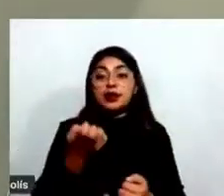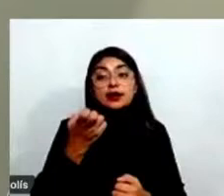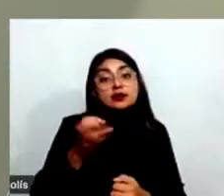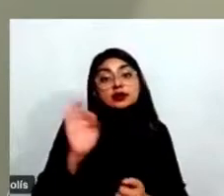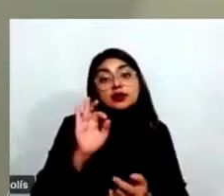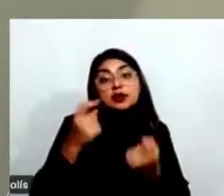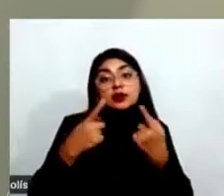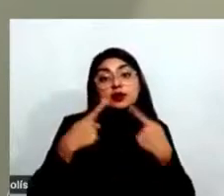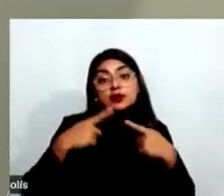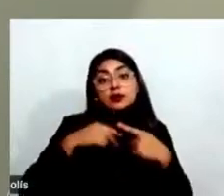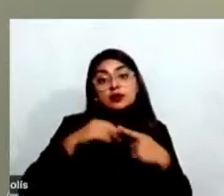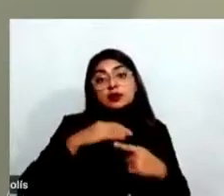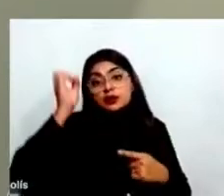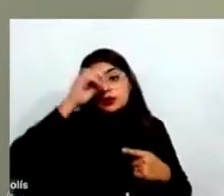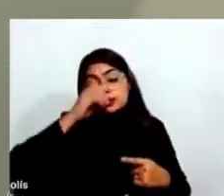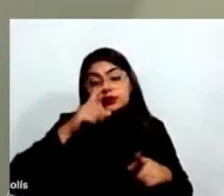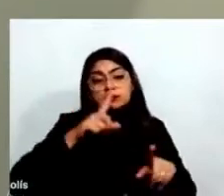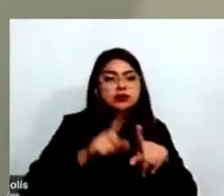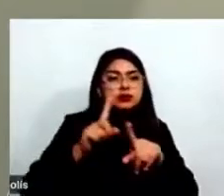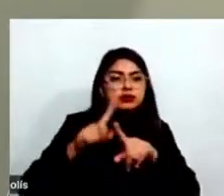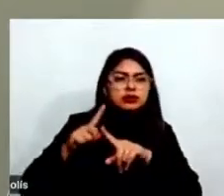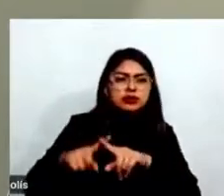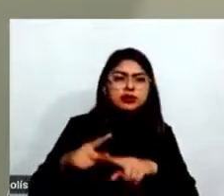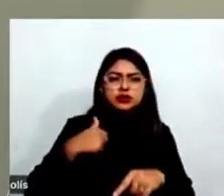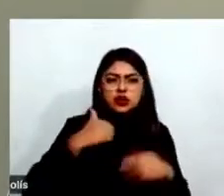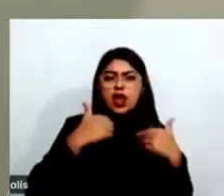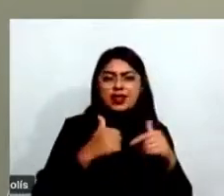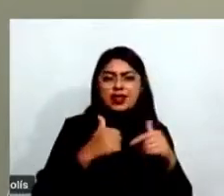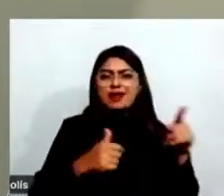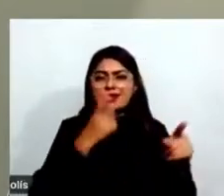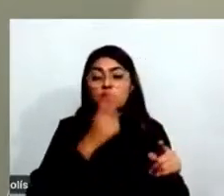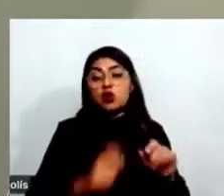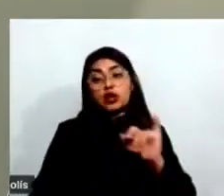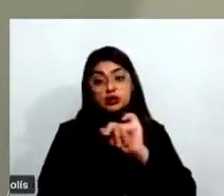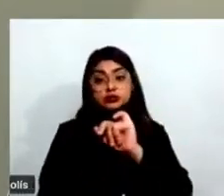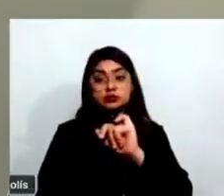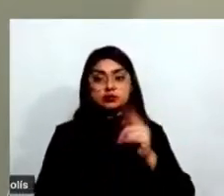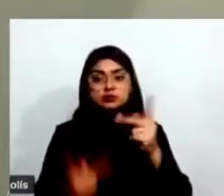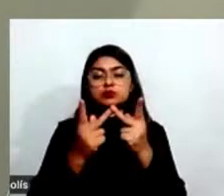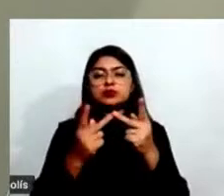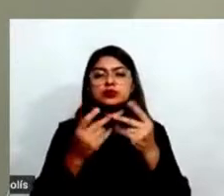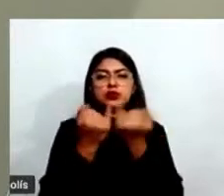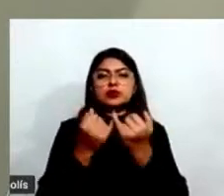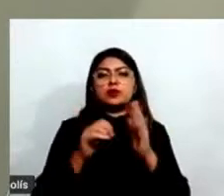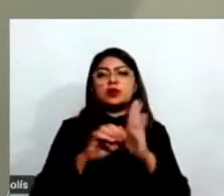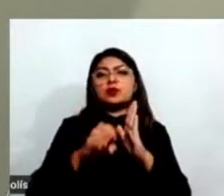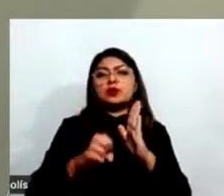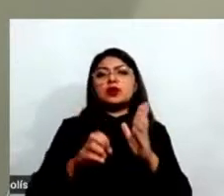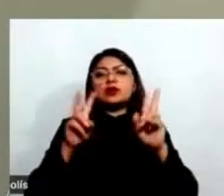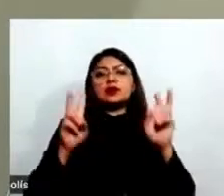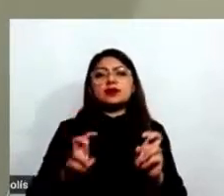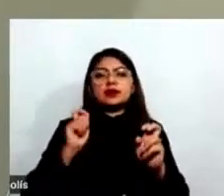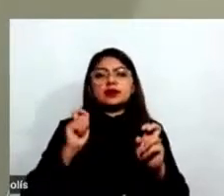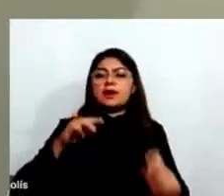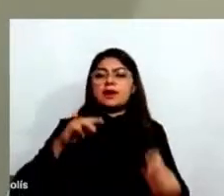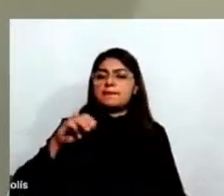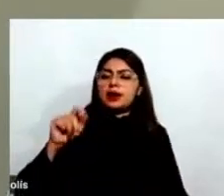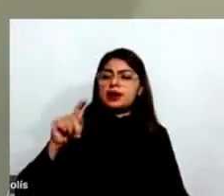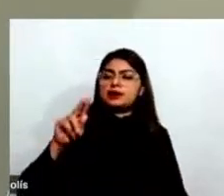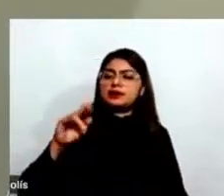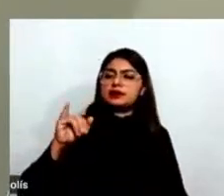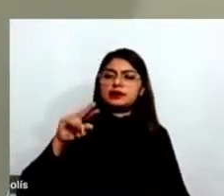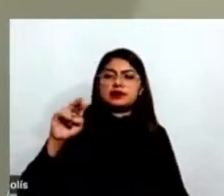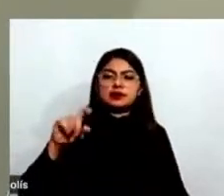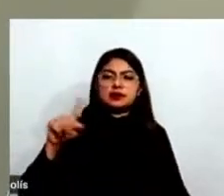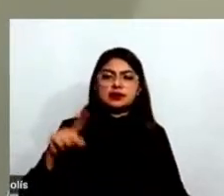sí, en alguna medida, en el primer caso que fue Martínez Esquivia contra Colombia, porque en Colombia, y a los que somos colombianos lo